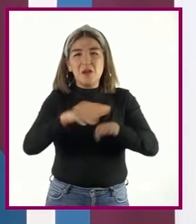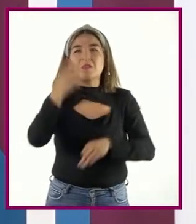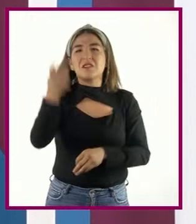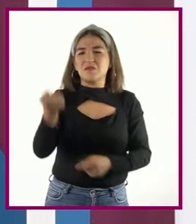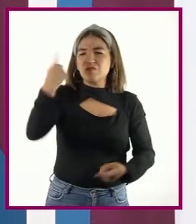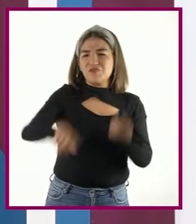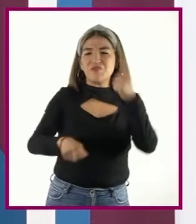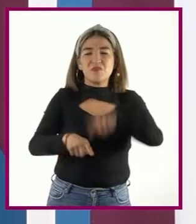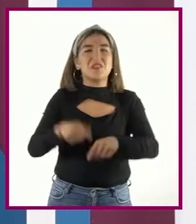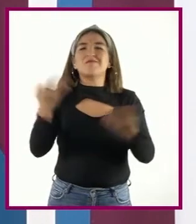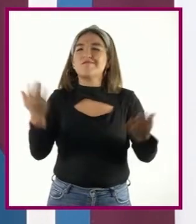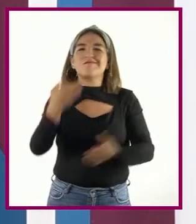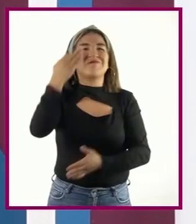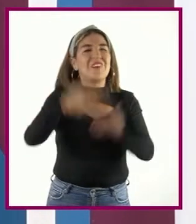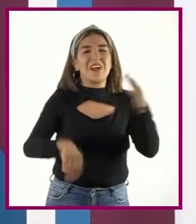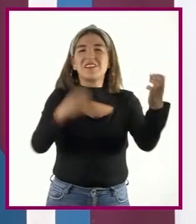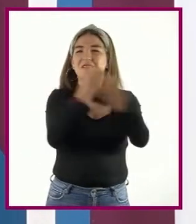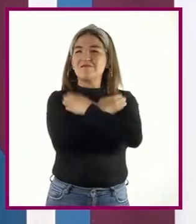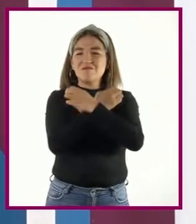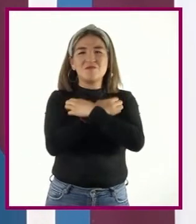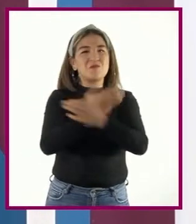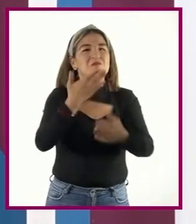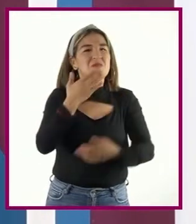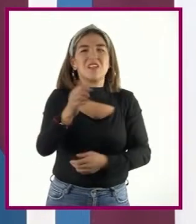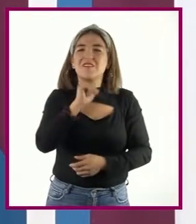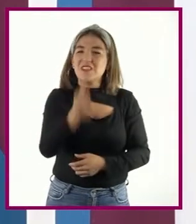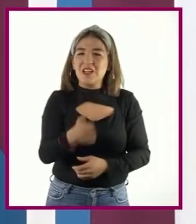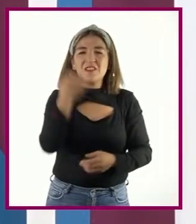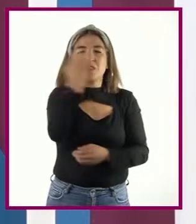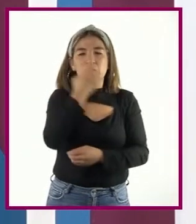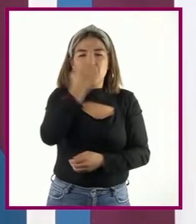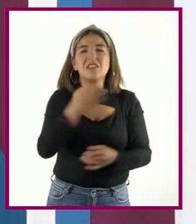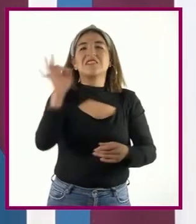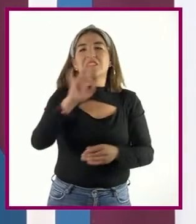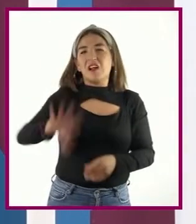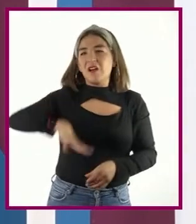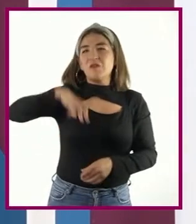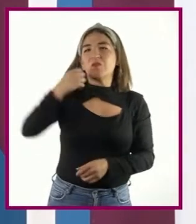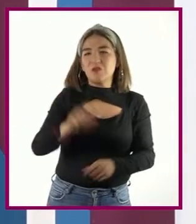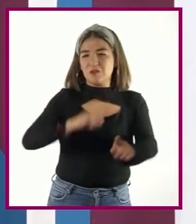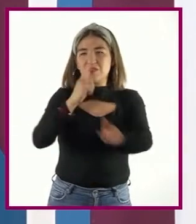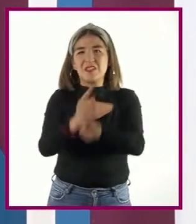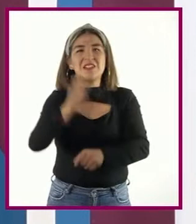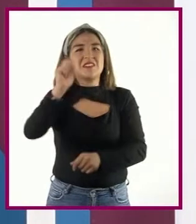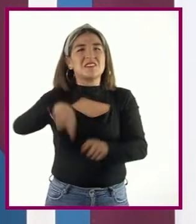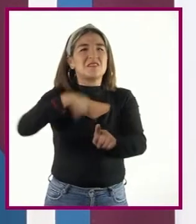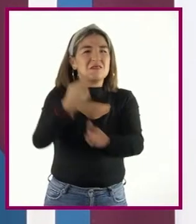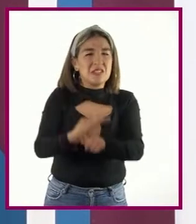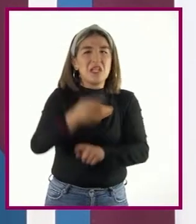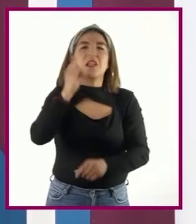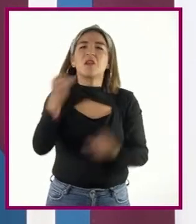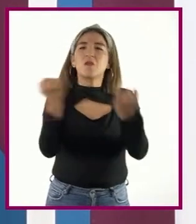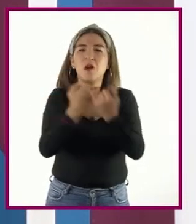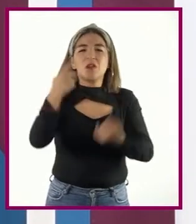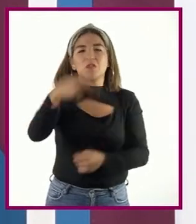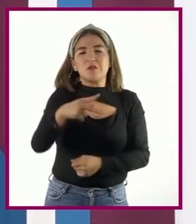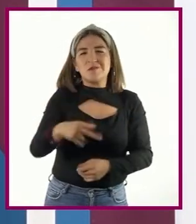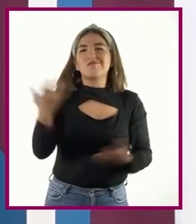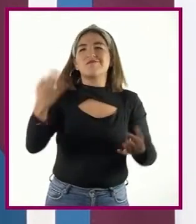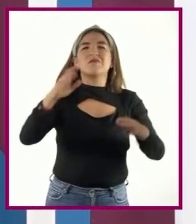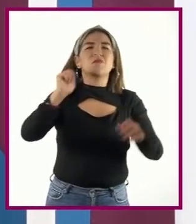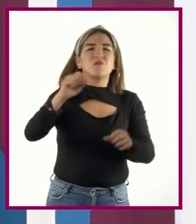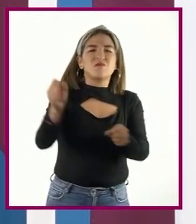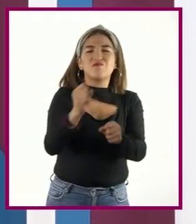tienen limitado acceso a la educación y están en riesgos de abuso sexual y de violencia de género. A la luz de estas